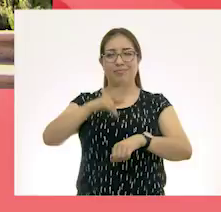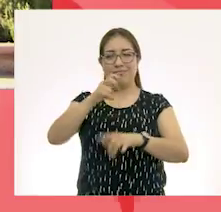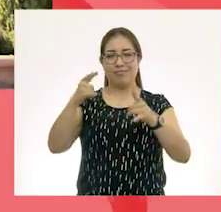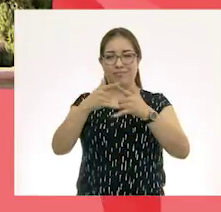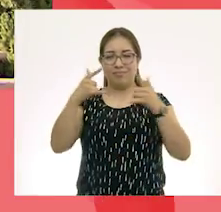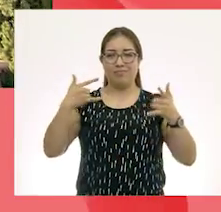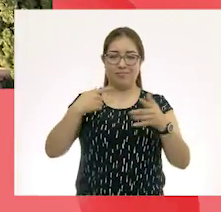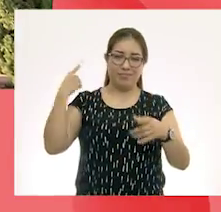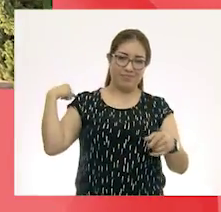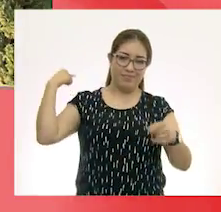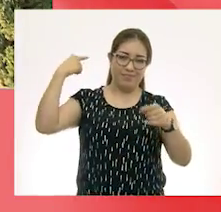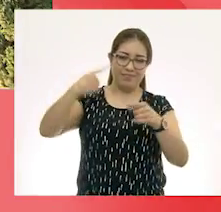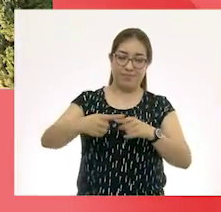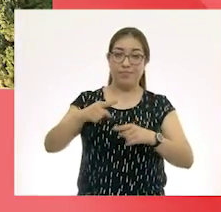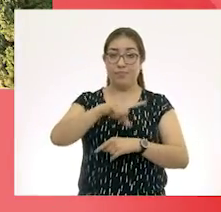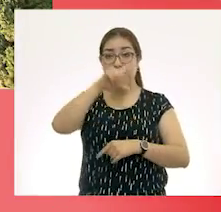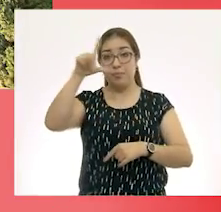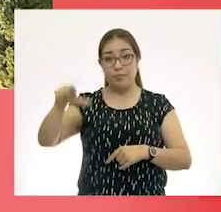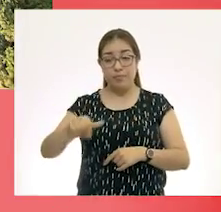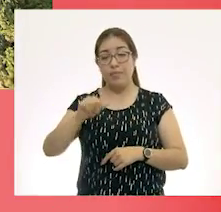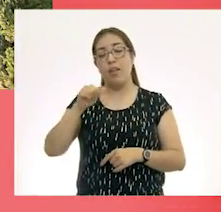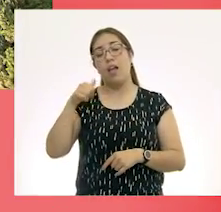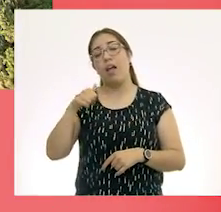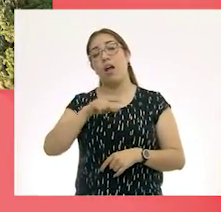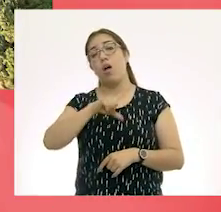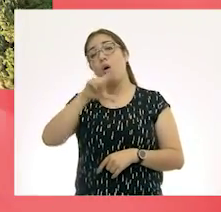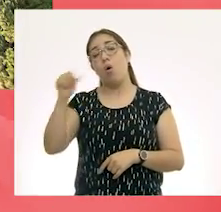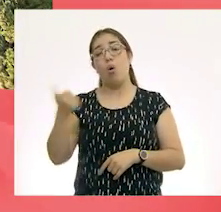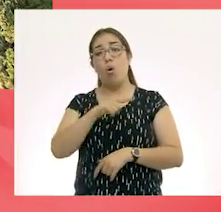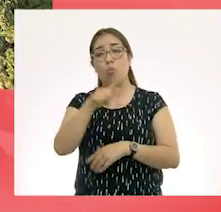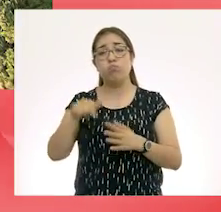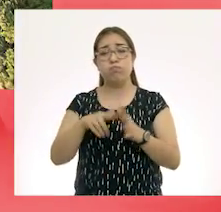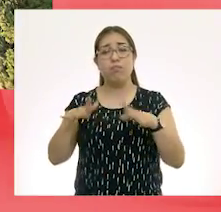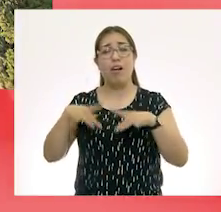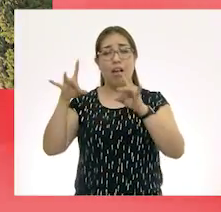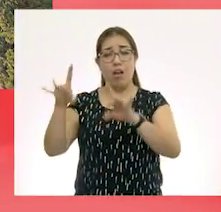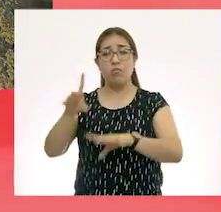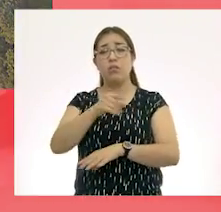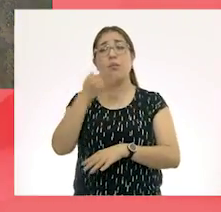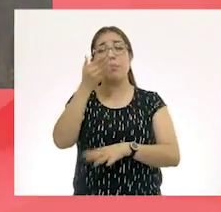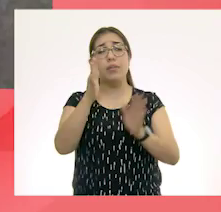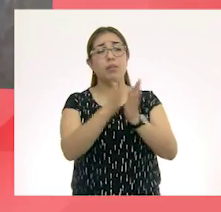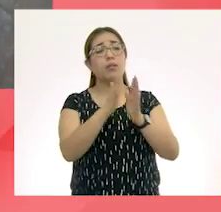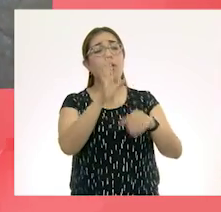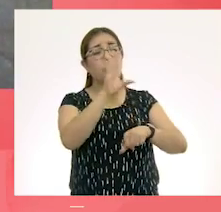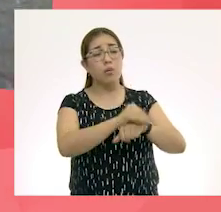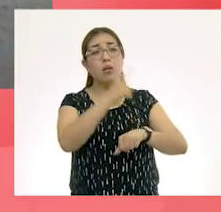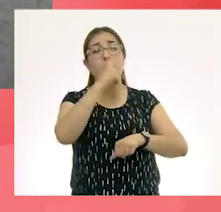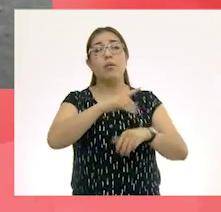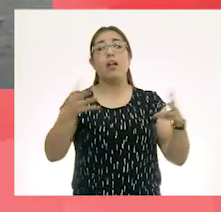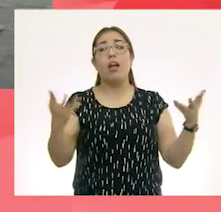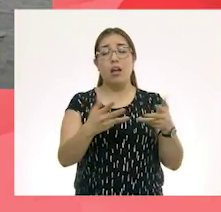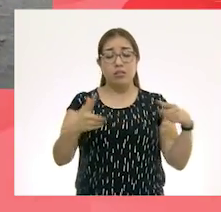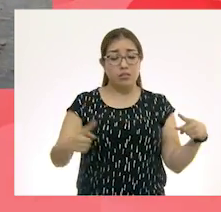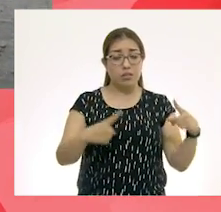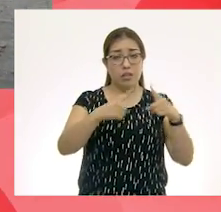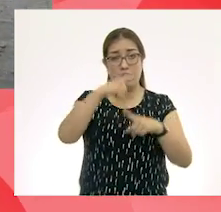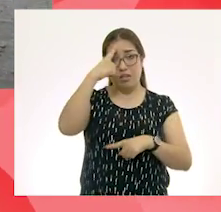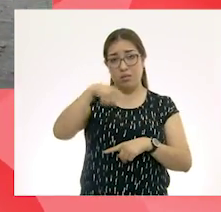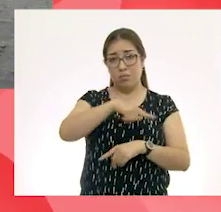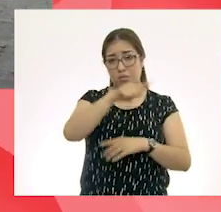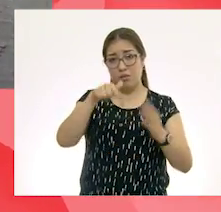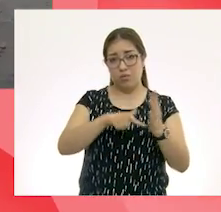relaciones, Austria pidió permiso para construir una capilla en honor a Maximiliano. Vale la pena hacer recorrido por el